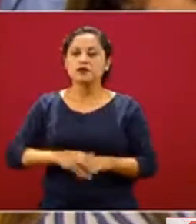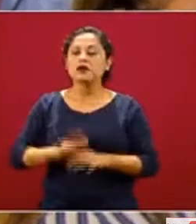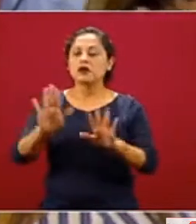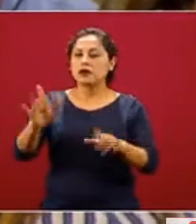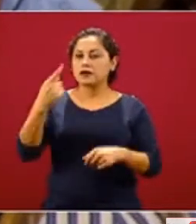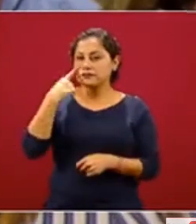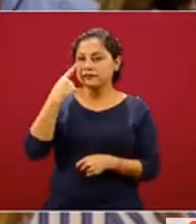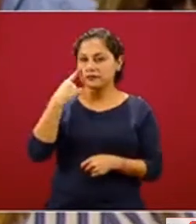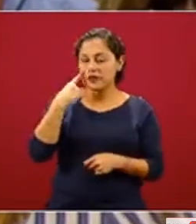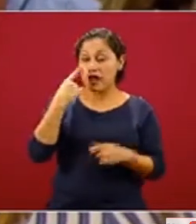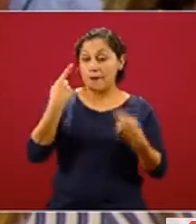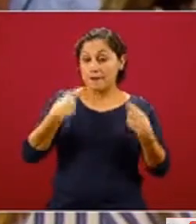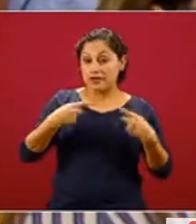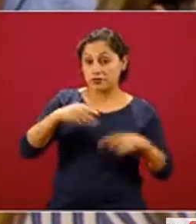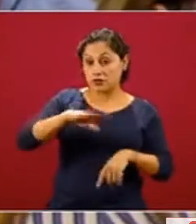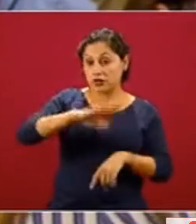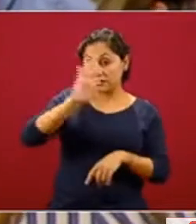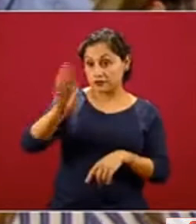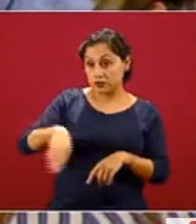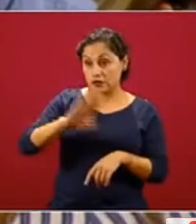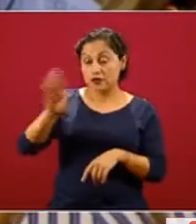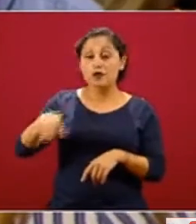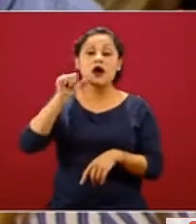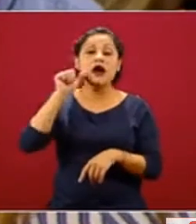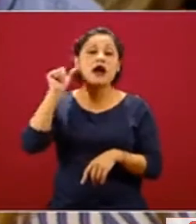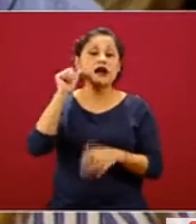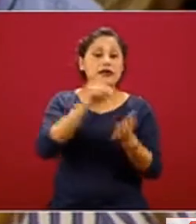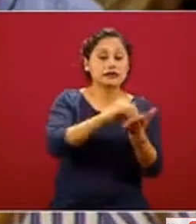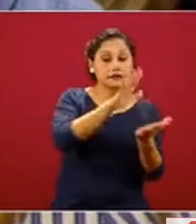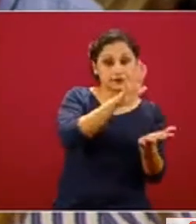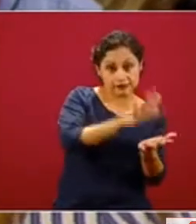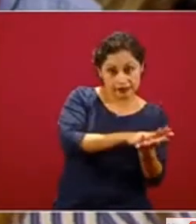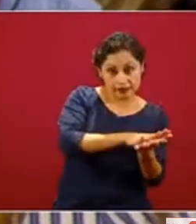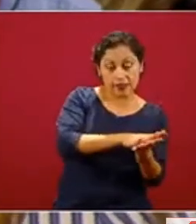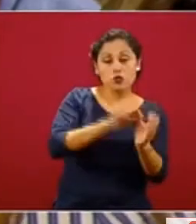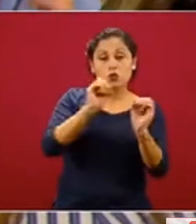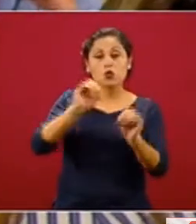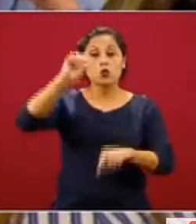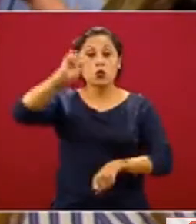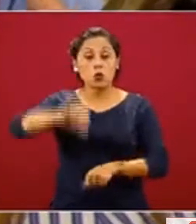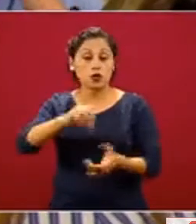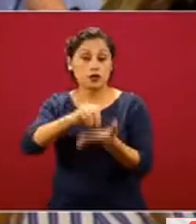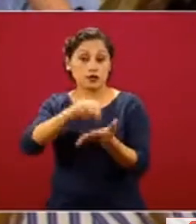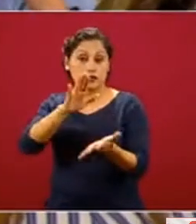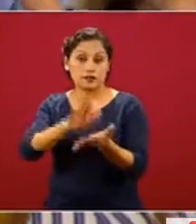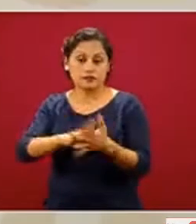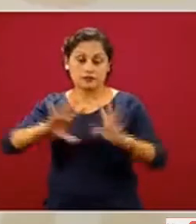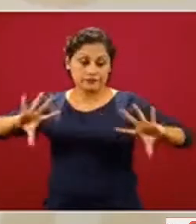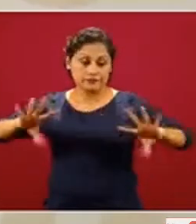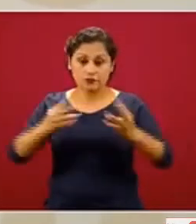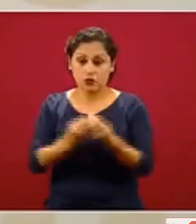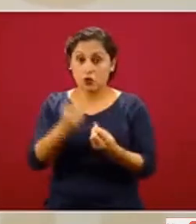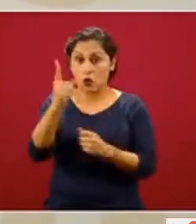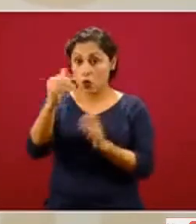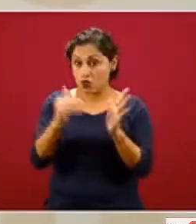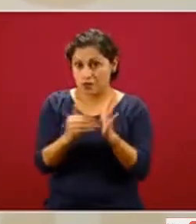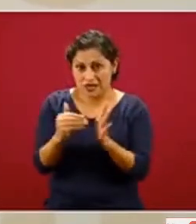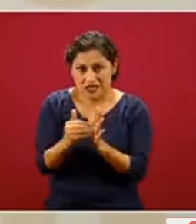las defunciones registradas el día de ayer con las defunciones registradas el día de hoy, sale 1 millar. Correcto.